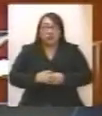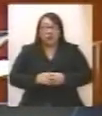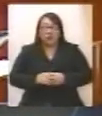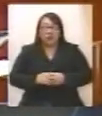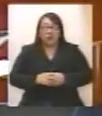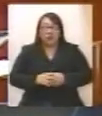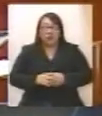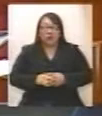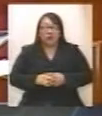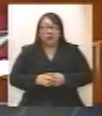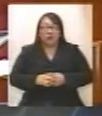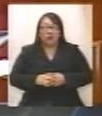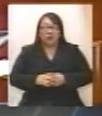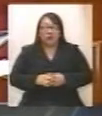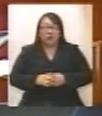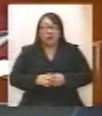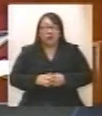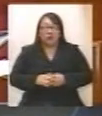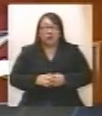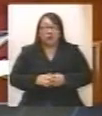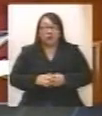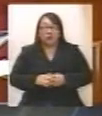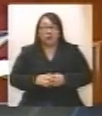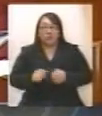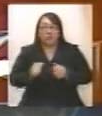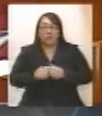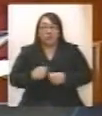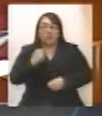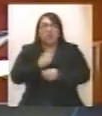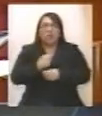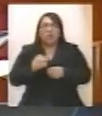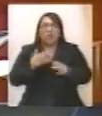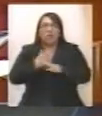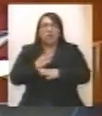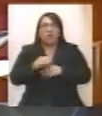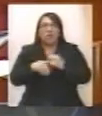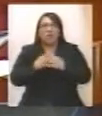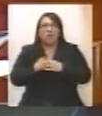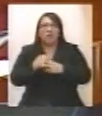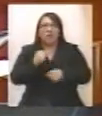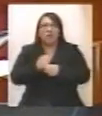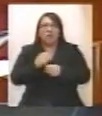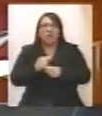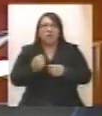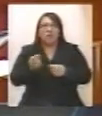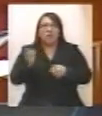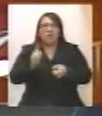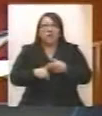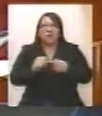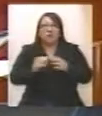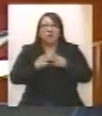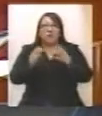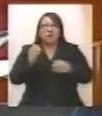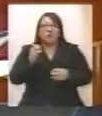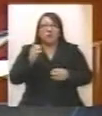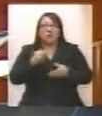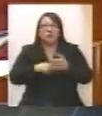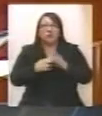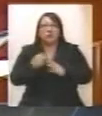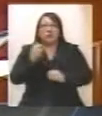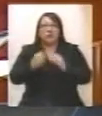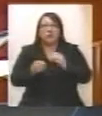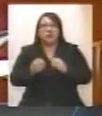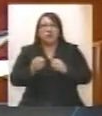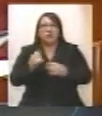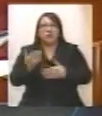principal motor para apuntalar el crecimiento económico en el mediano plazo, en un contexto de aún amplias brechas de infraestructura